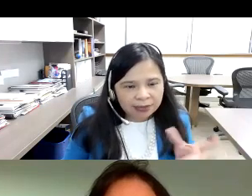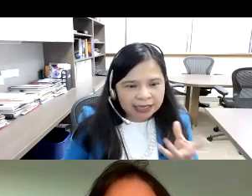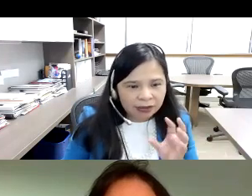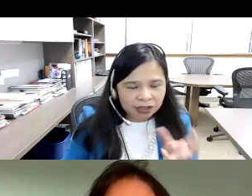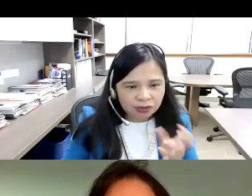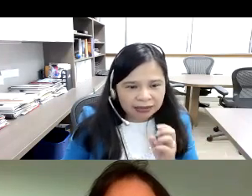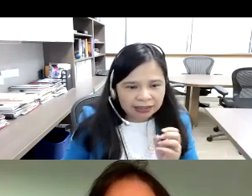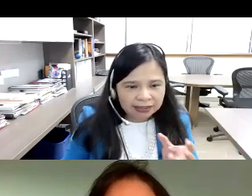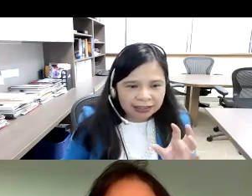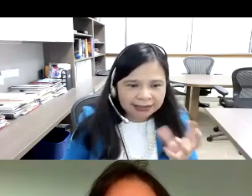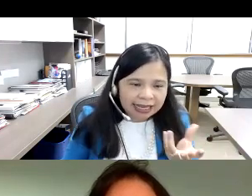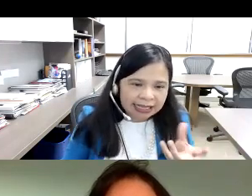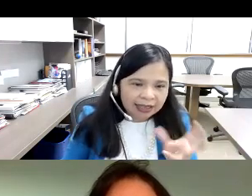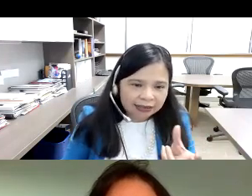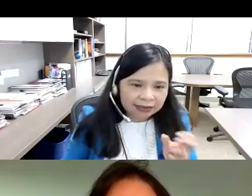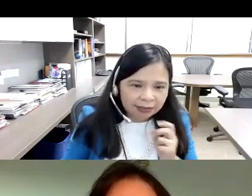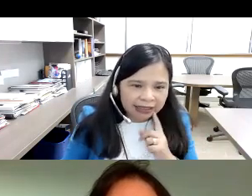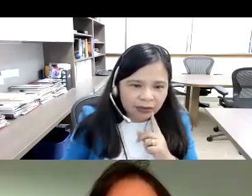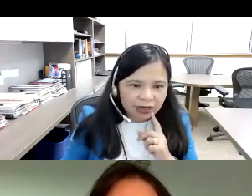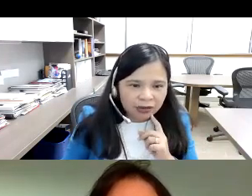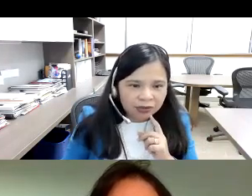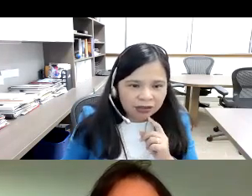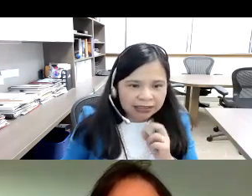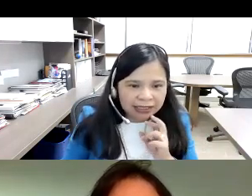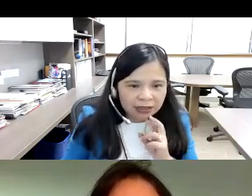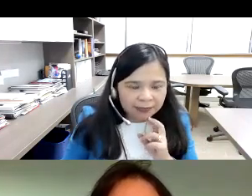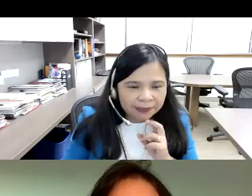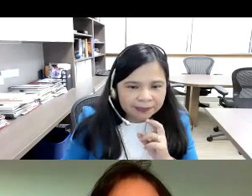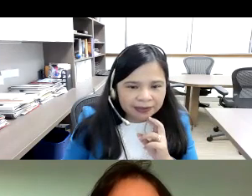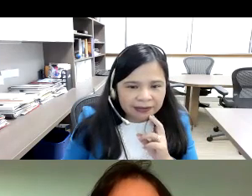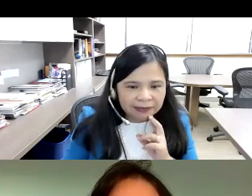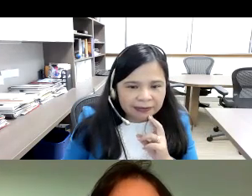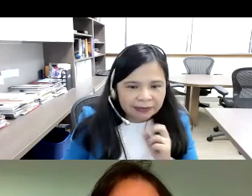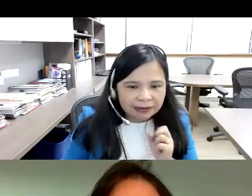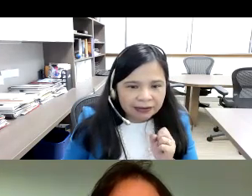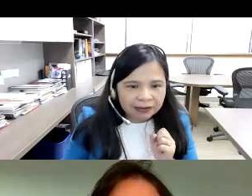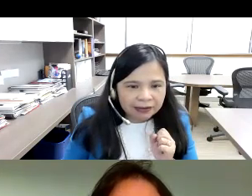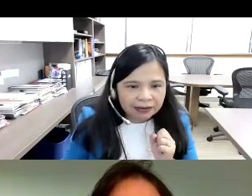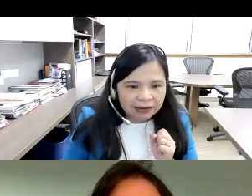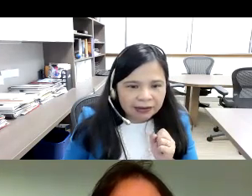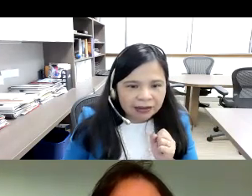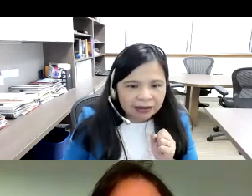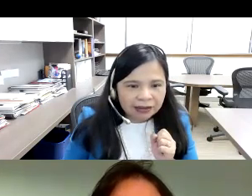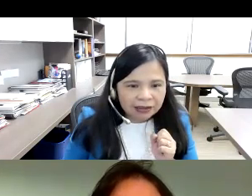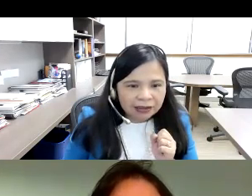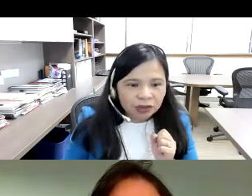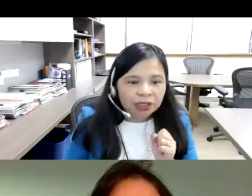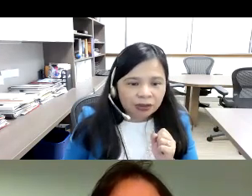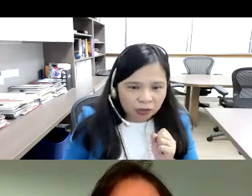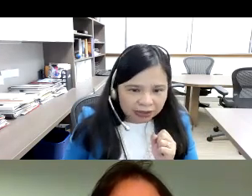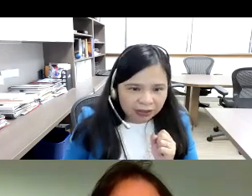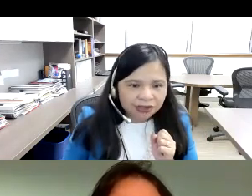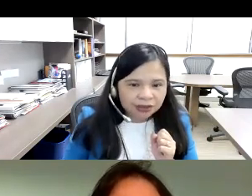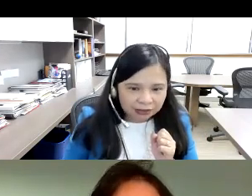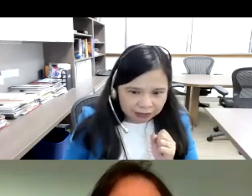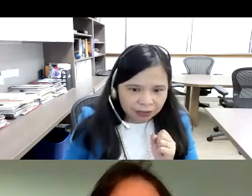es lo que manejan los estudiantes? ¿Qué es el ID? ¿Es la matrícula, número de matrícula? Tengo entendido que es el número de documento nacional. Número